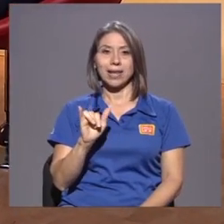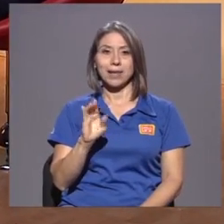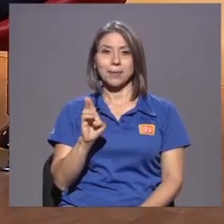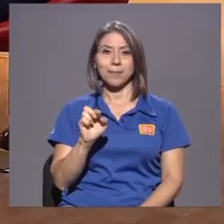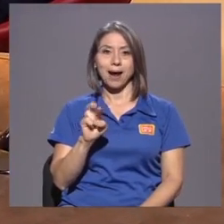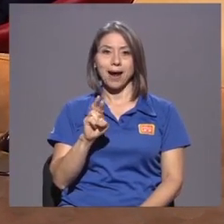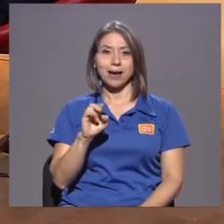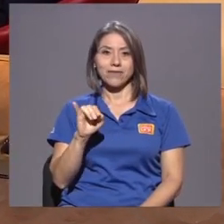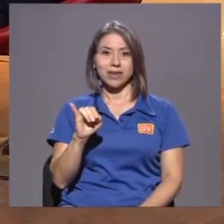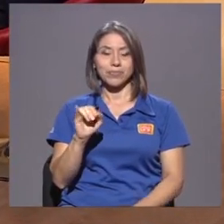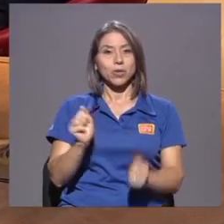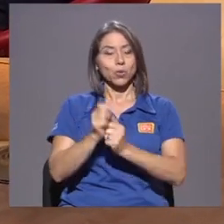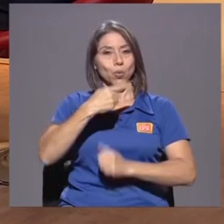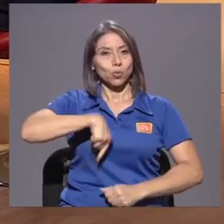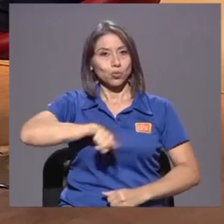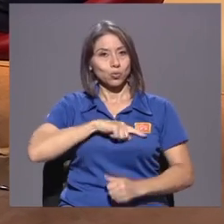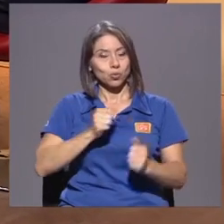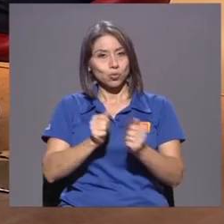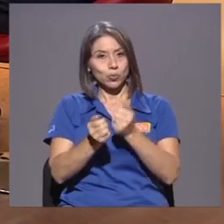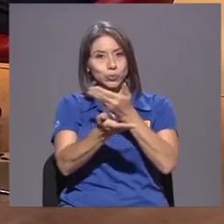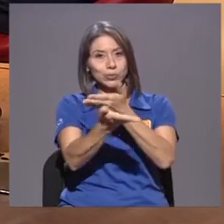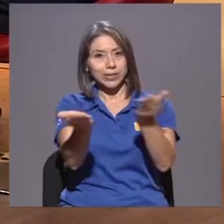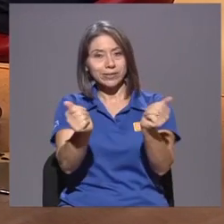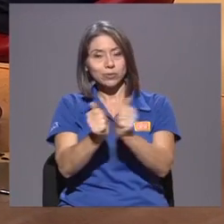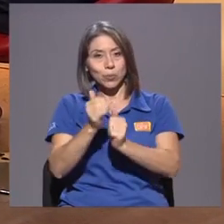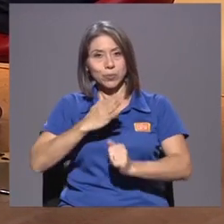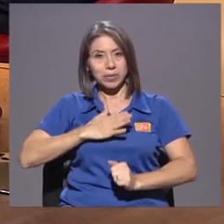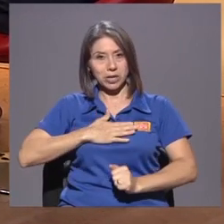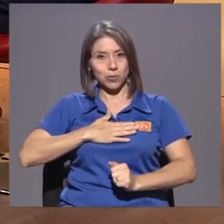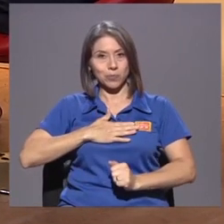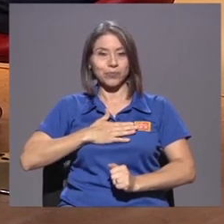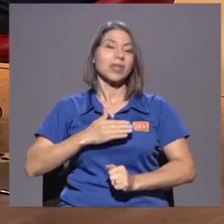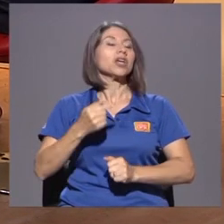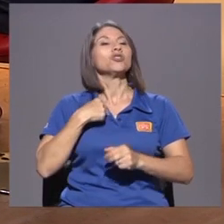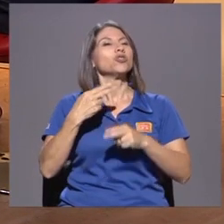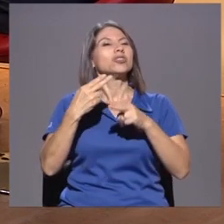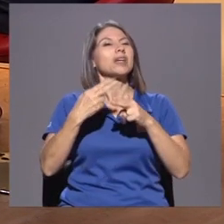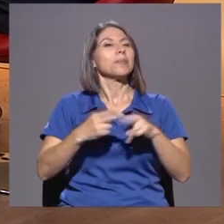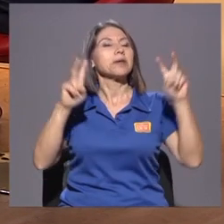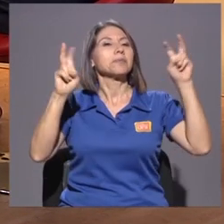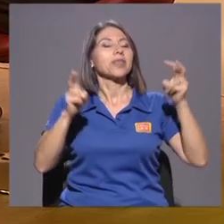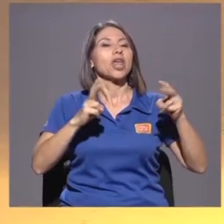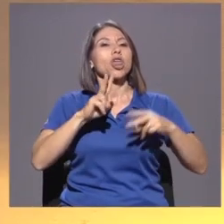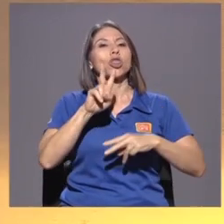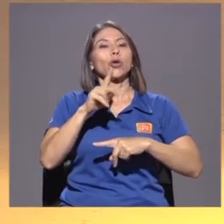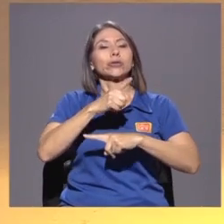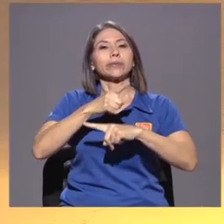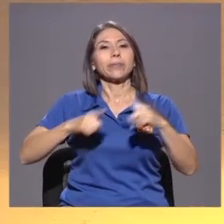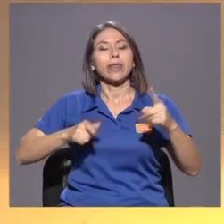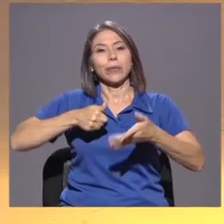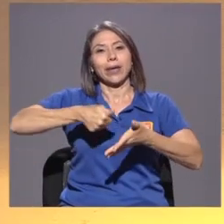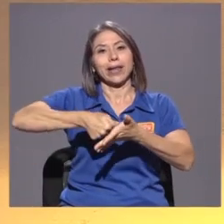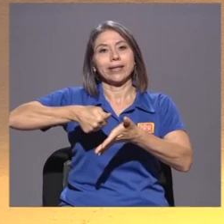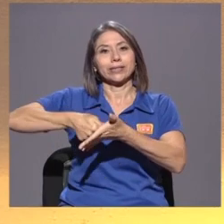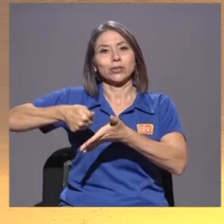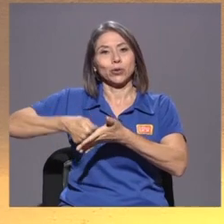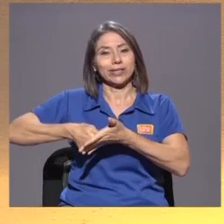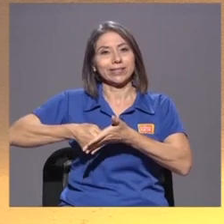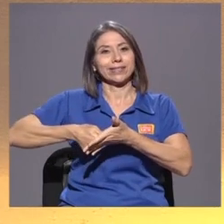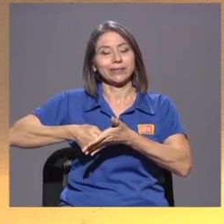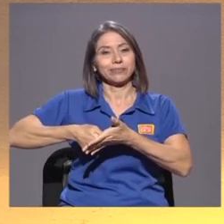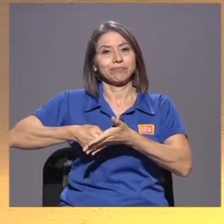conmigo y tenemos lo que yo llamé dos y medio elecciones hay dos